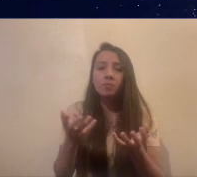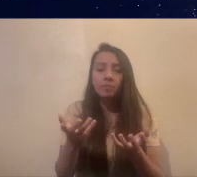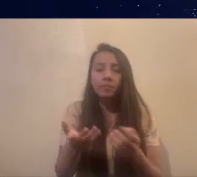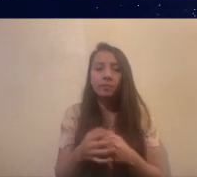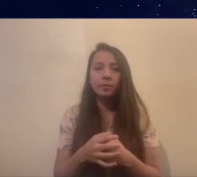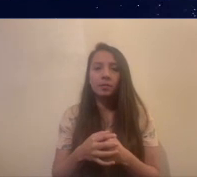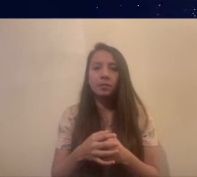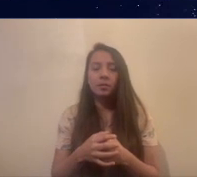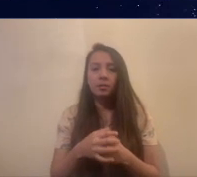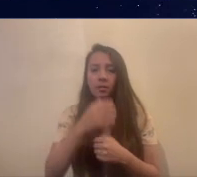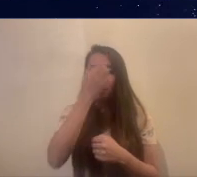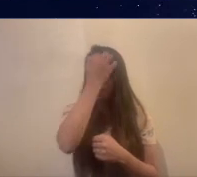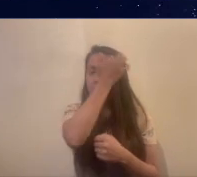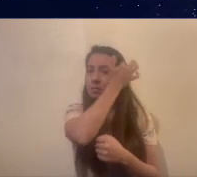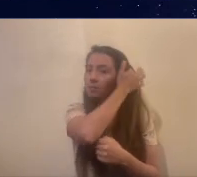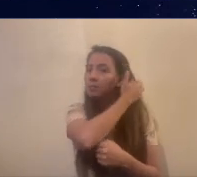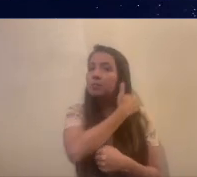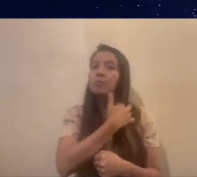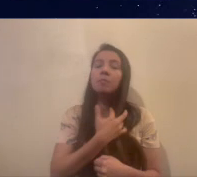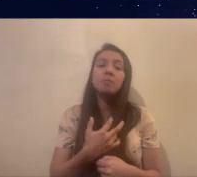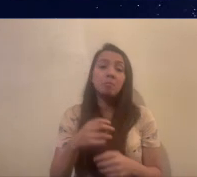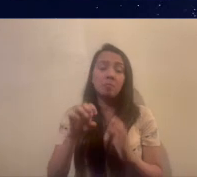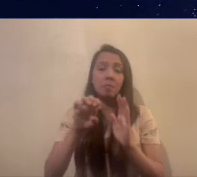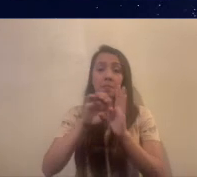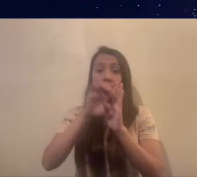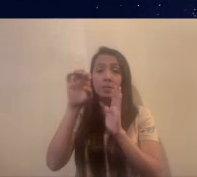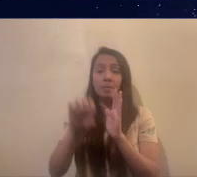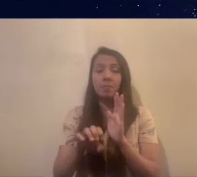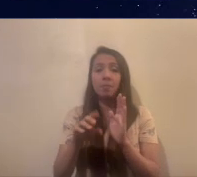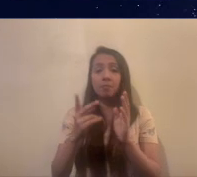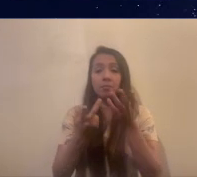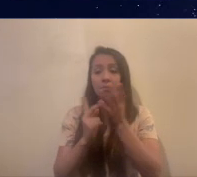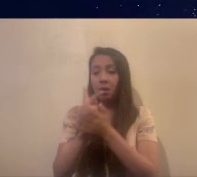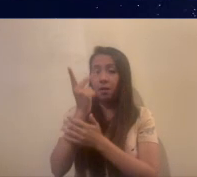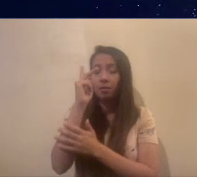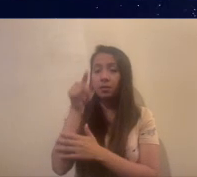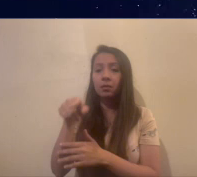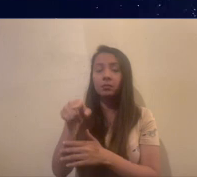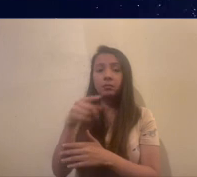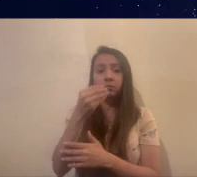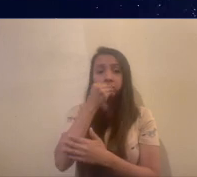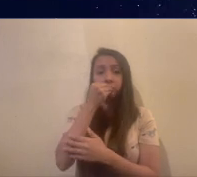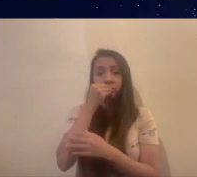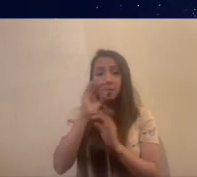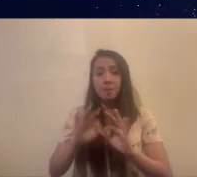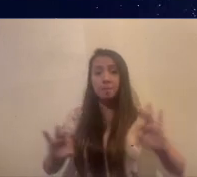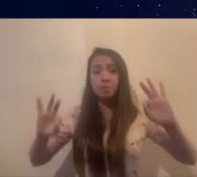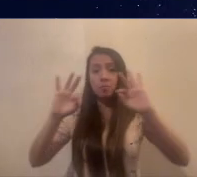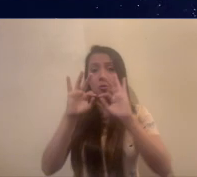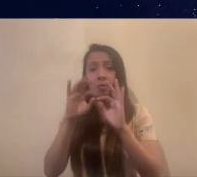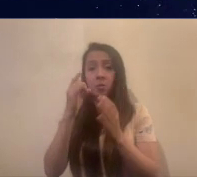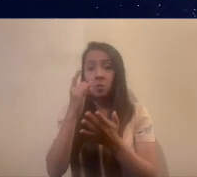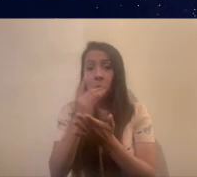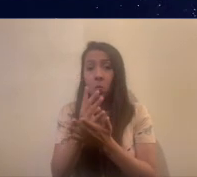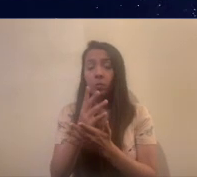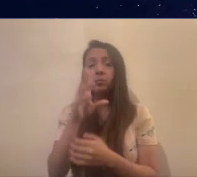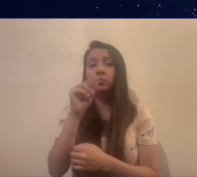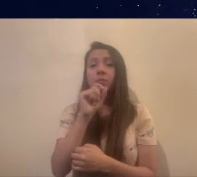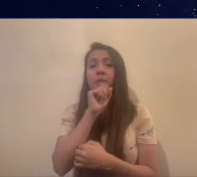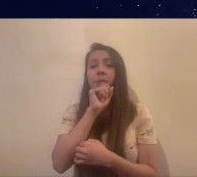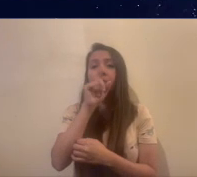caso, pero sí, por ejemplo, las plantas son importantes no solamente para la alimentación, sino para la generación